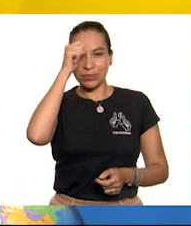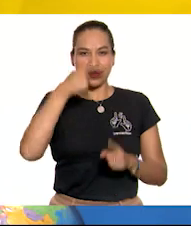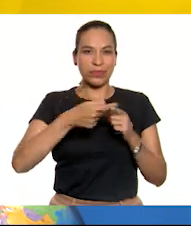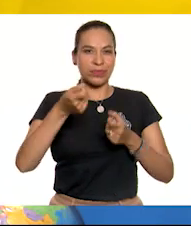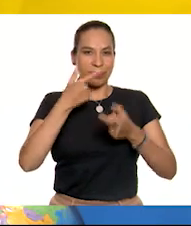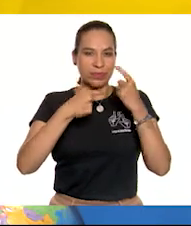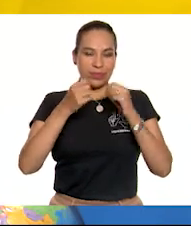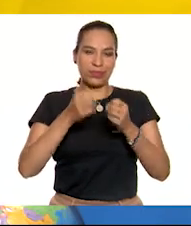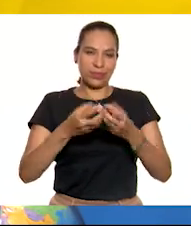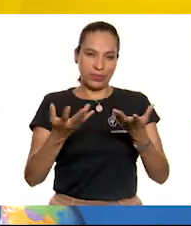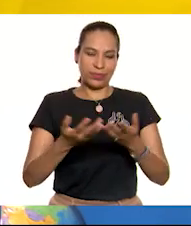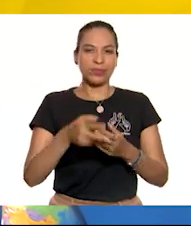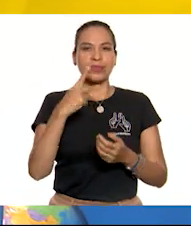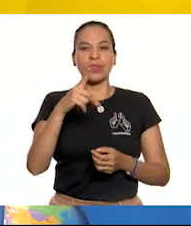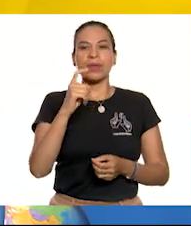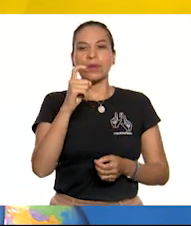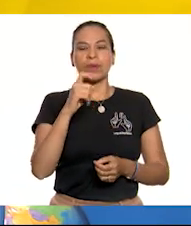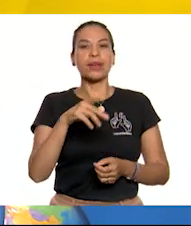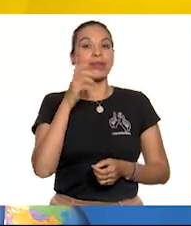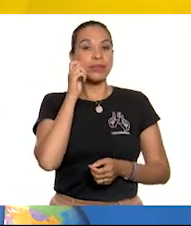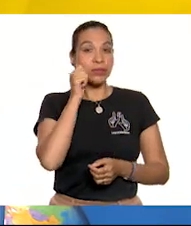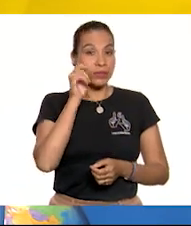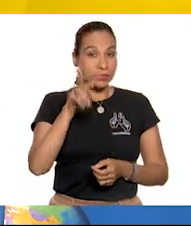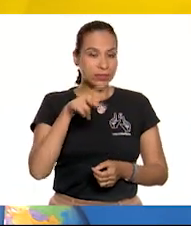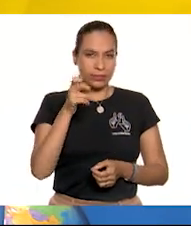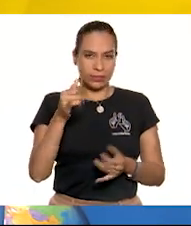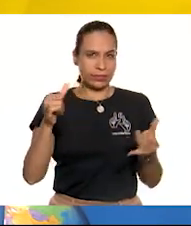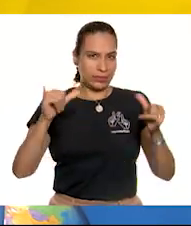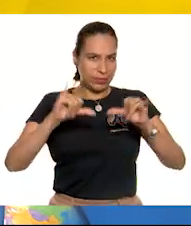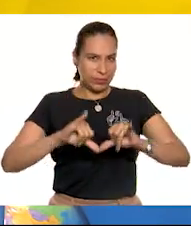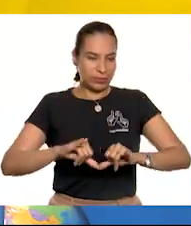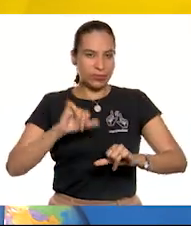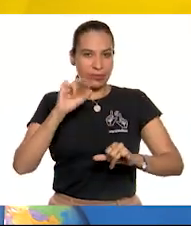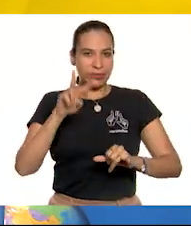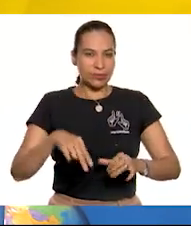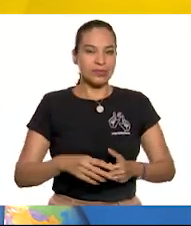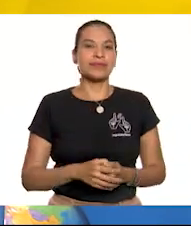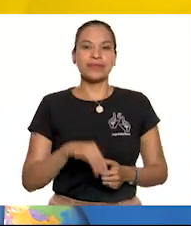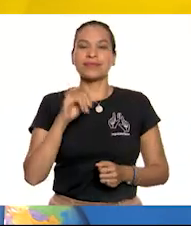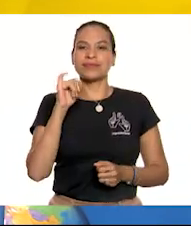medicinas. Por cierto, tu agua es de limón, ¿verdad? Es una mezcla.